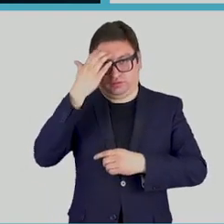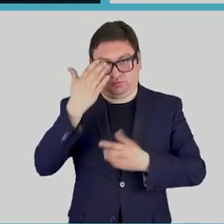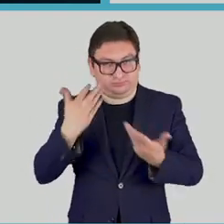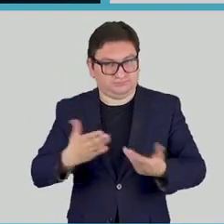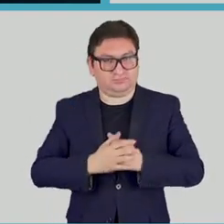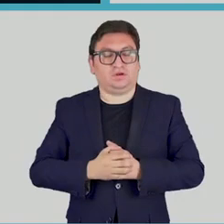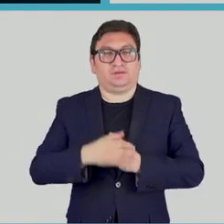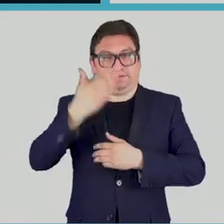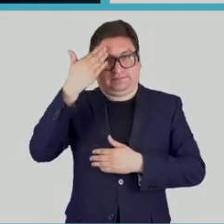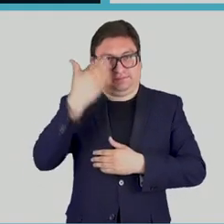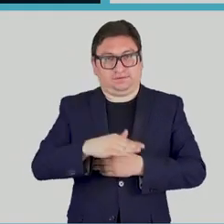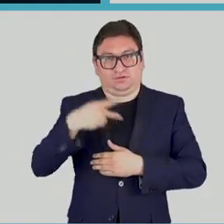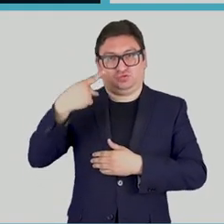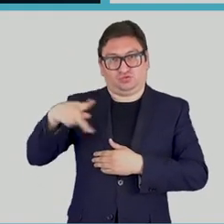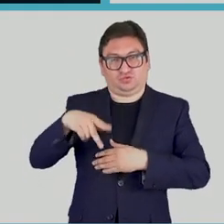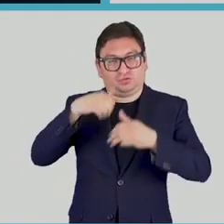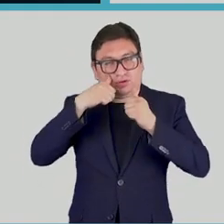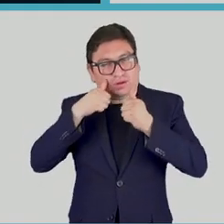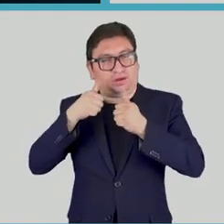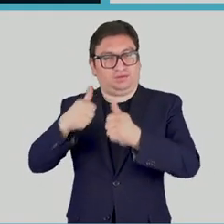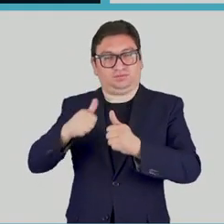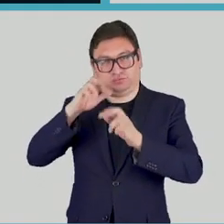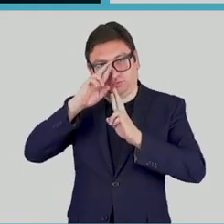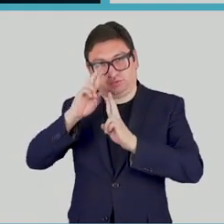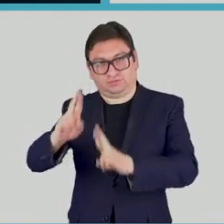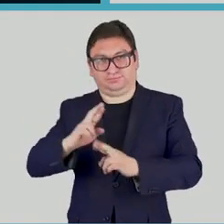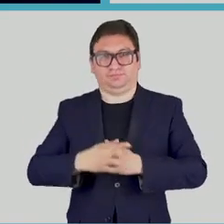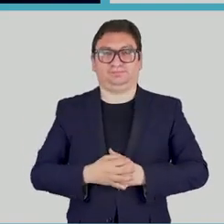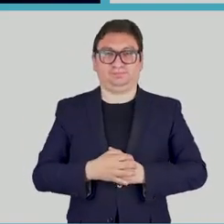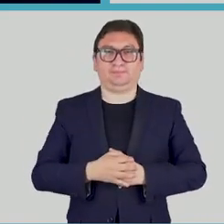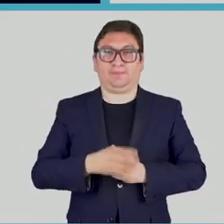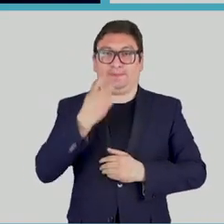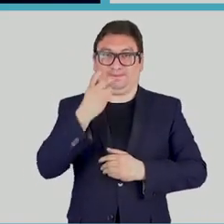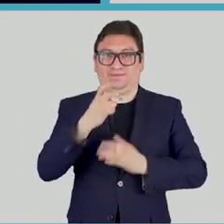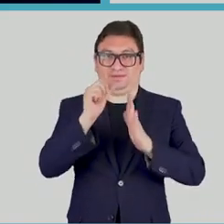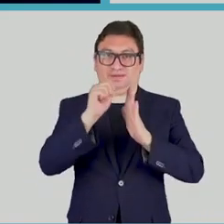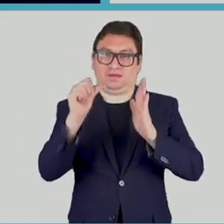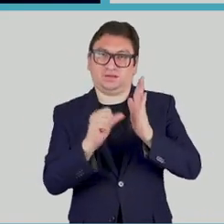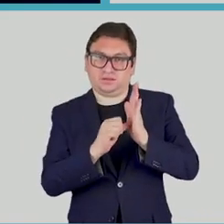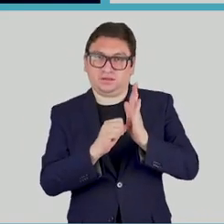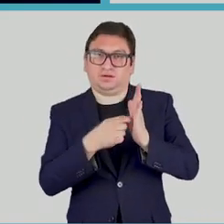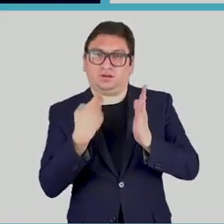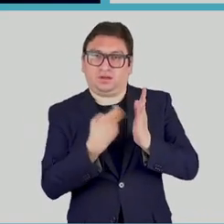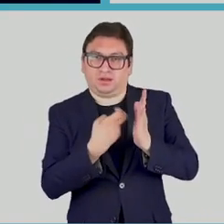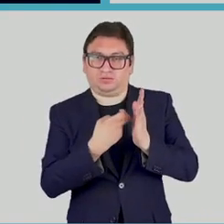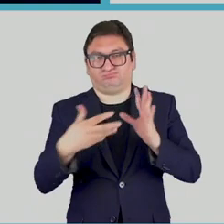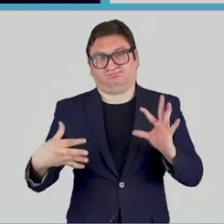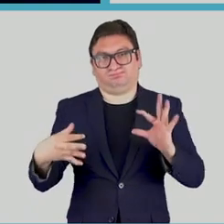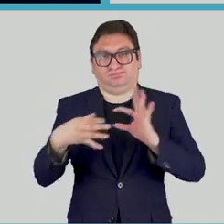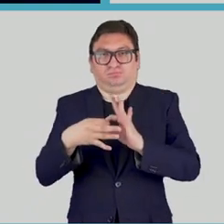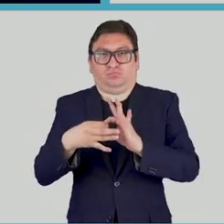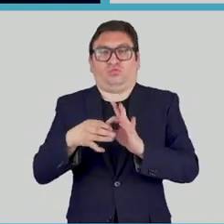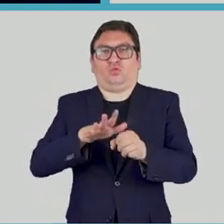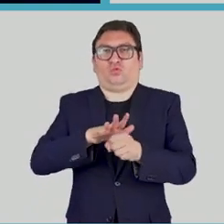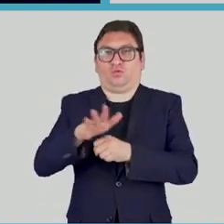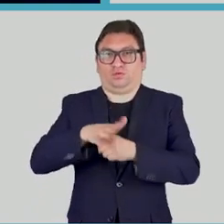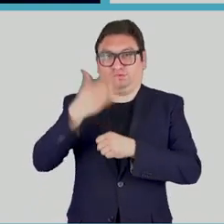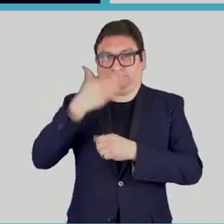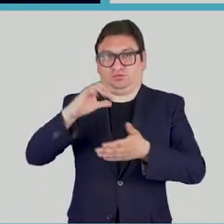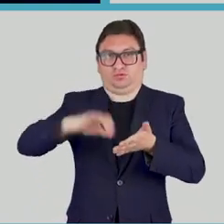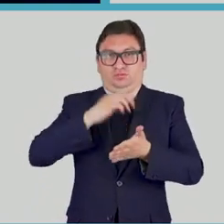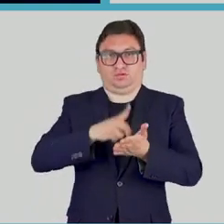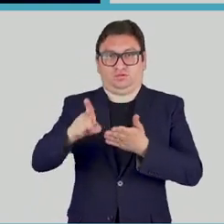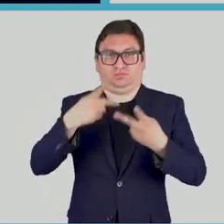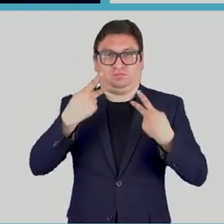así como la necesidad de su atención y respeto estos artículos están en concordancia a lo